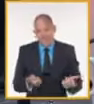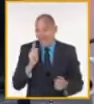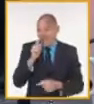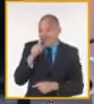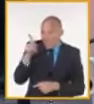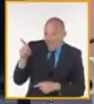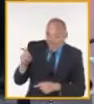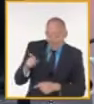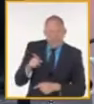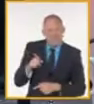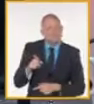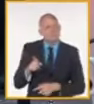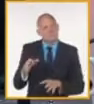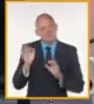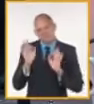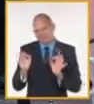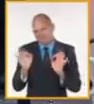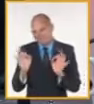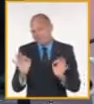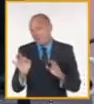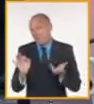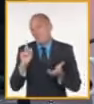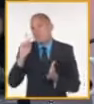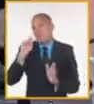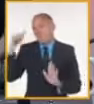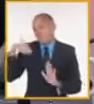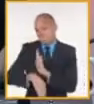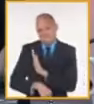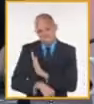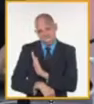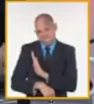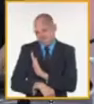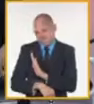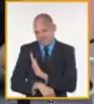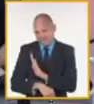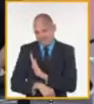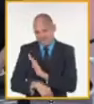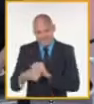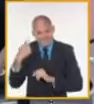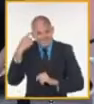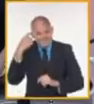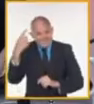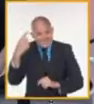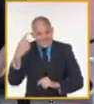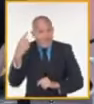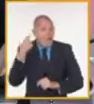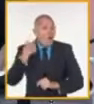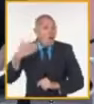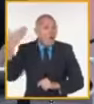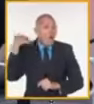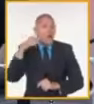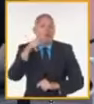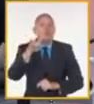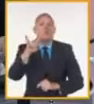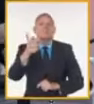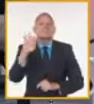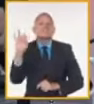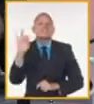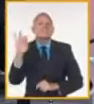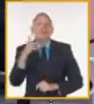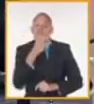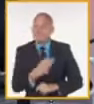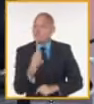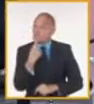que no se resignarnos de sus ideas así proclamó Fidel aqu en 1977 así